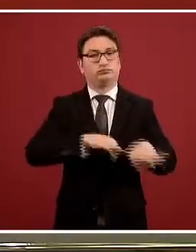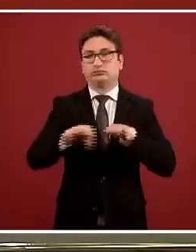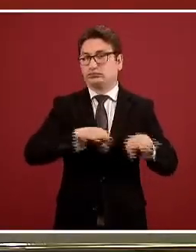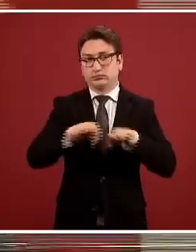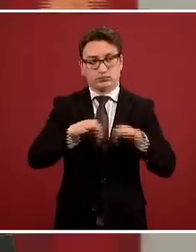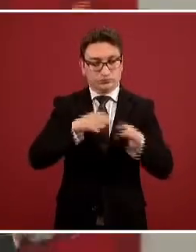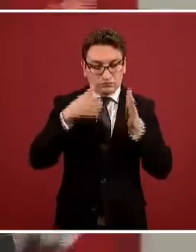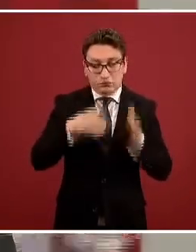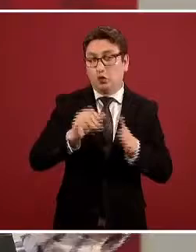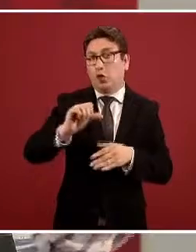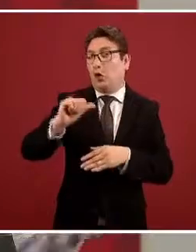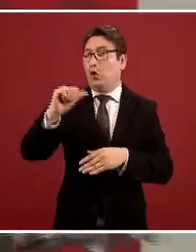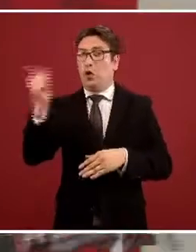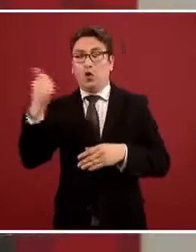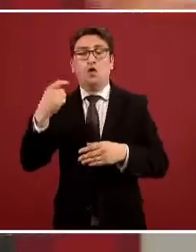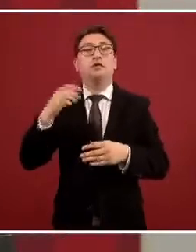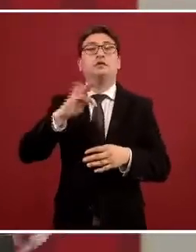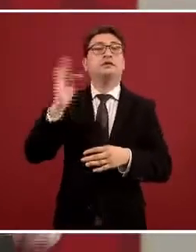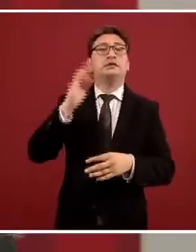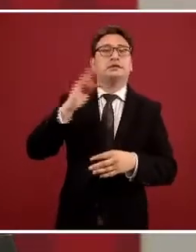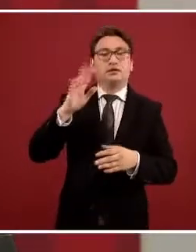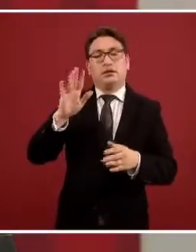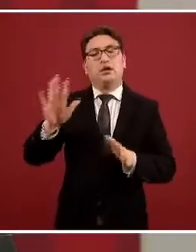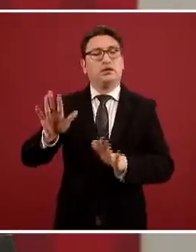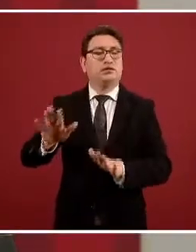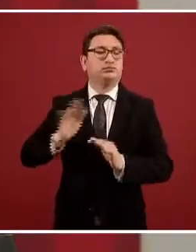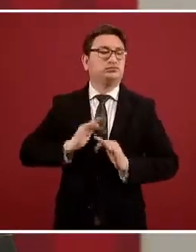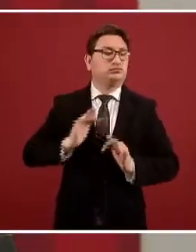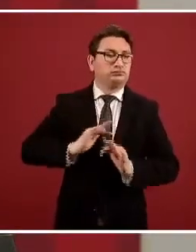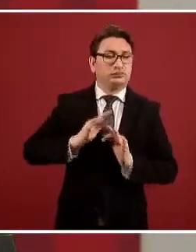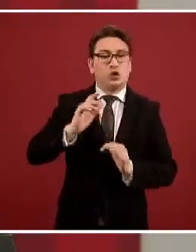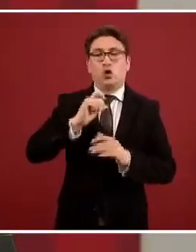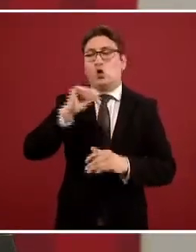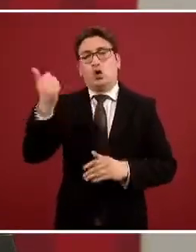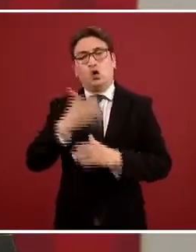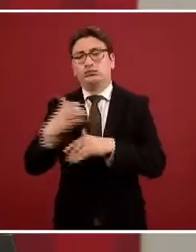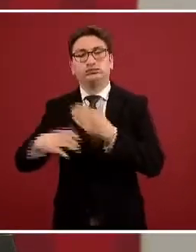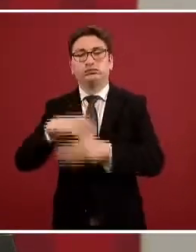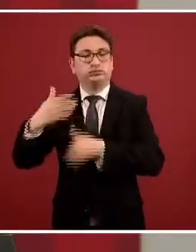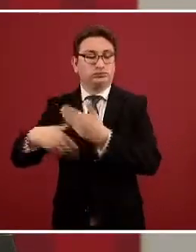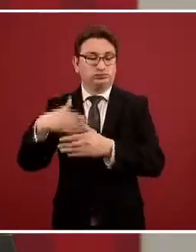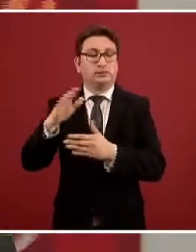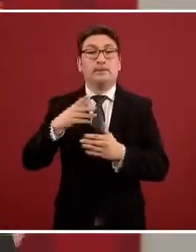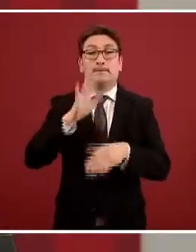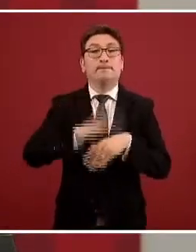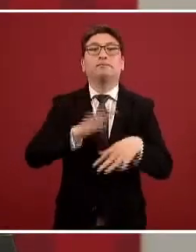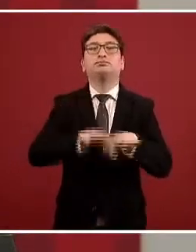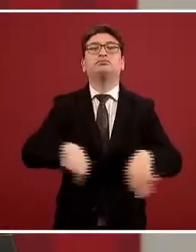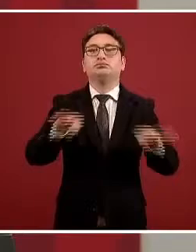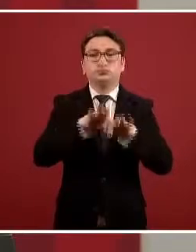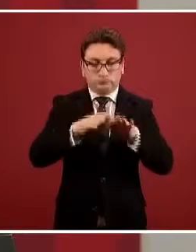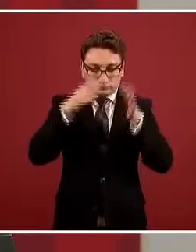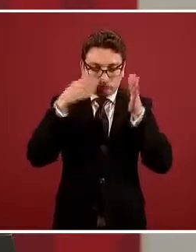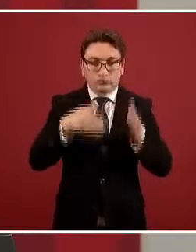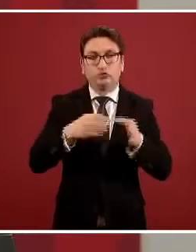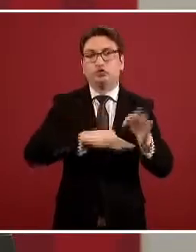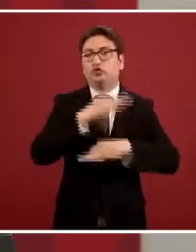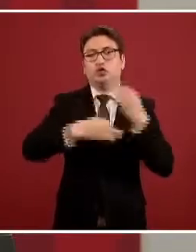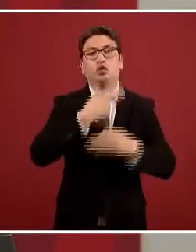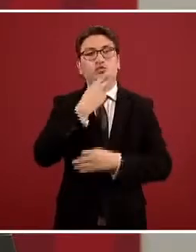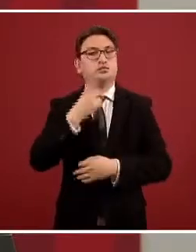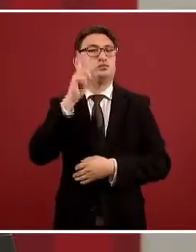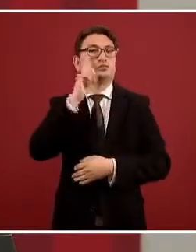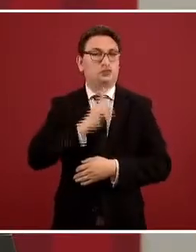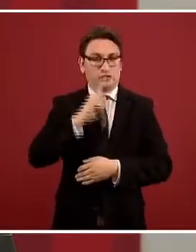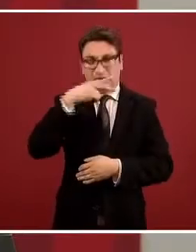Cualquier elemento que pudiera generar ruido se irá serenando, cada cosa a su tiempo. Lo importante es que todas las mexicanos y